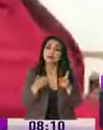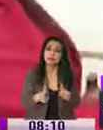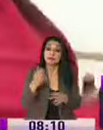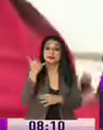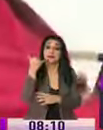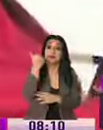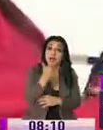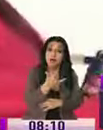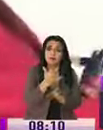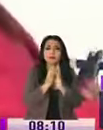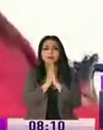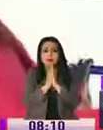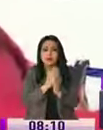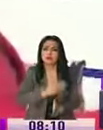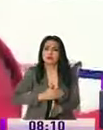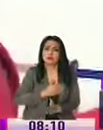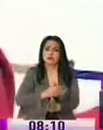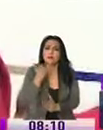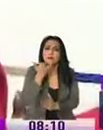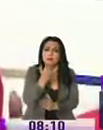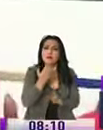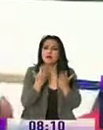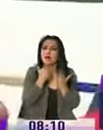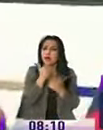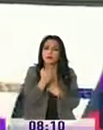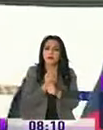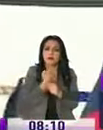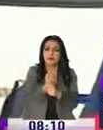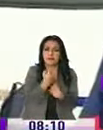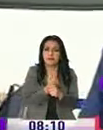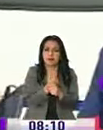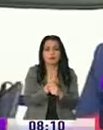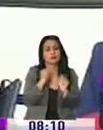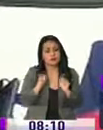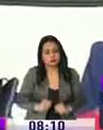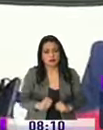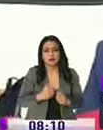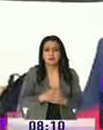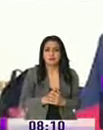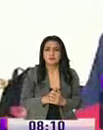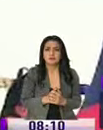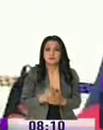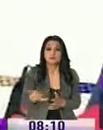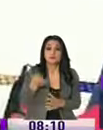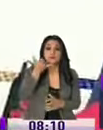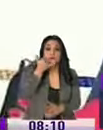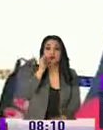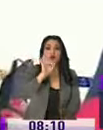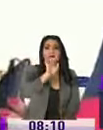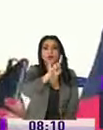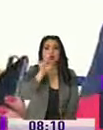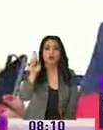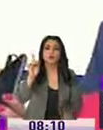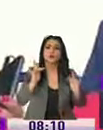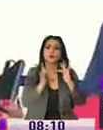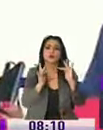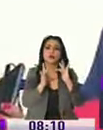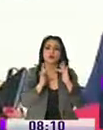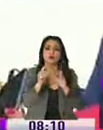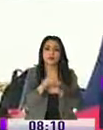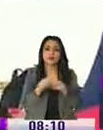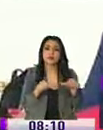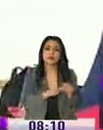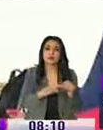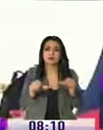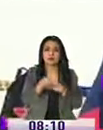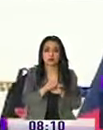a pedirnos justamente este tipo de trabajo. Estamos muy dispuestos. Llamen al 911, contáctense con las administraciones zonales.